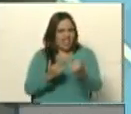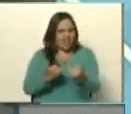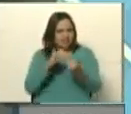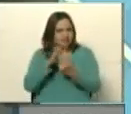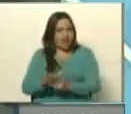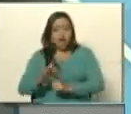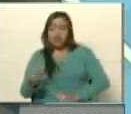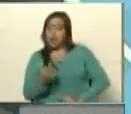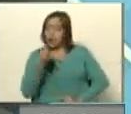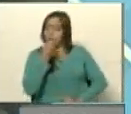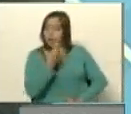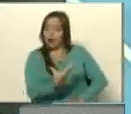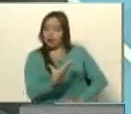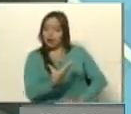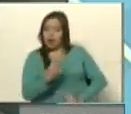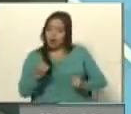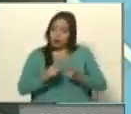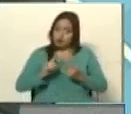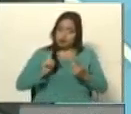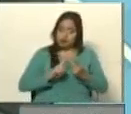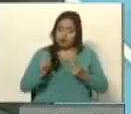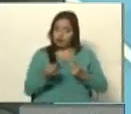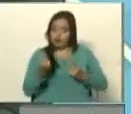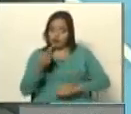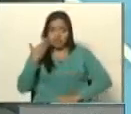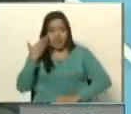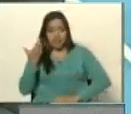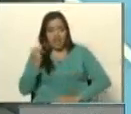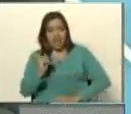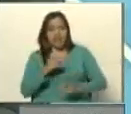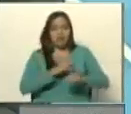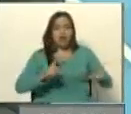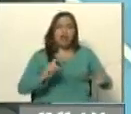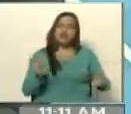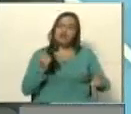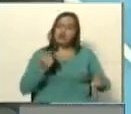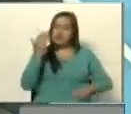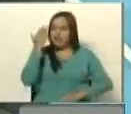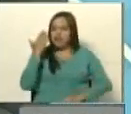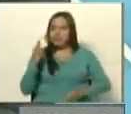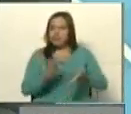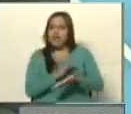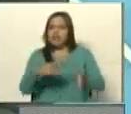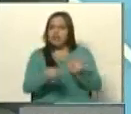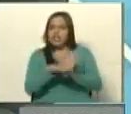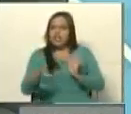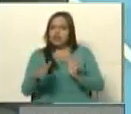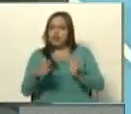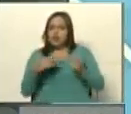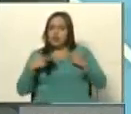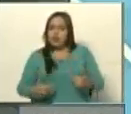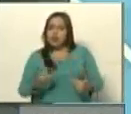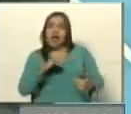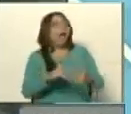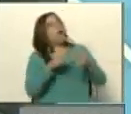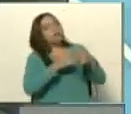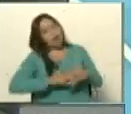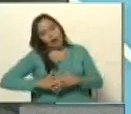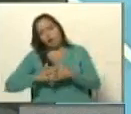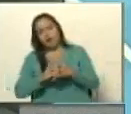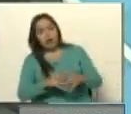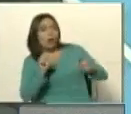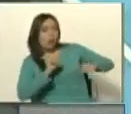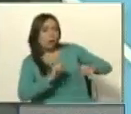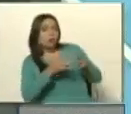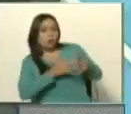buenos, los únicos que saben hacer la democracia, los únicos que saben de derechos humanos son los norteamericanos, cuando sabemos al